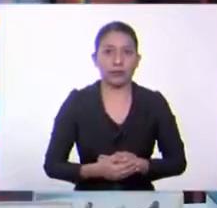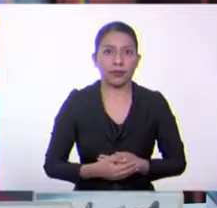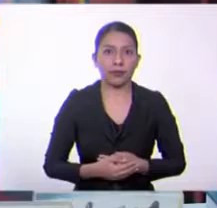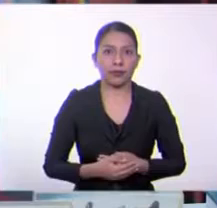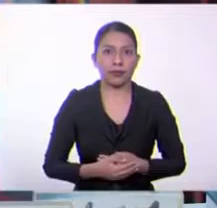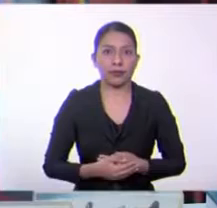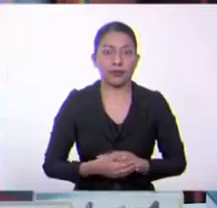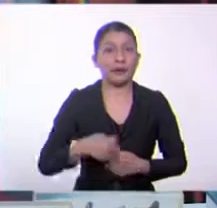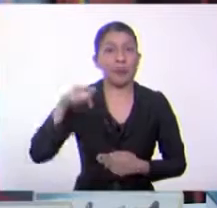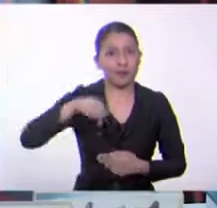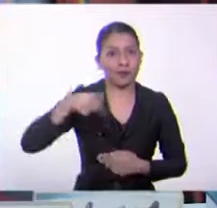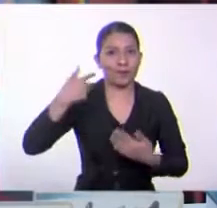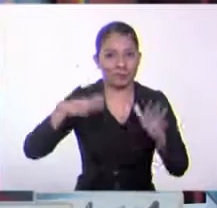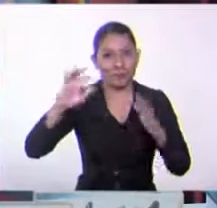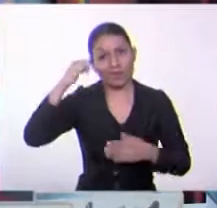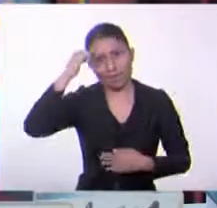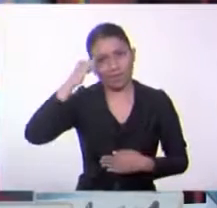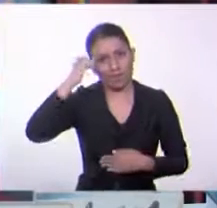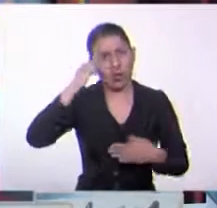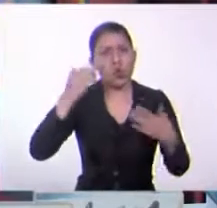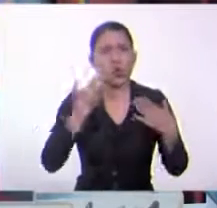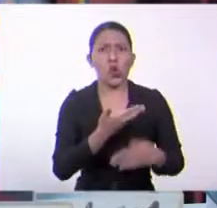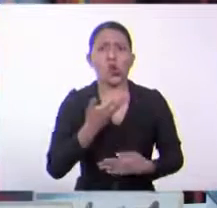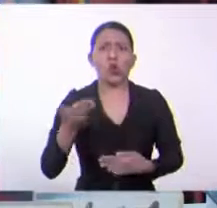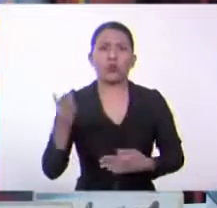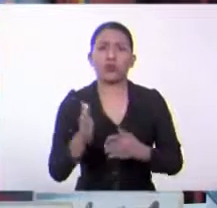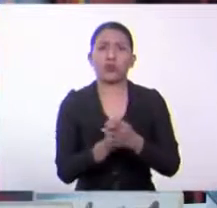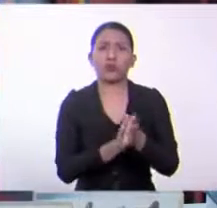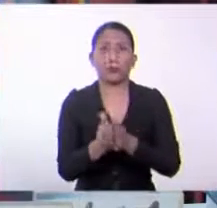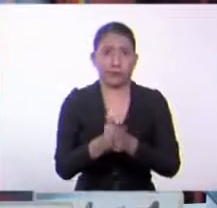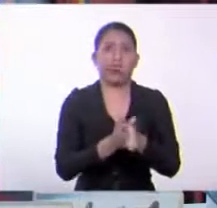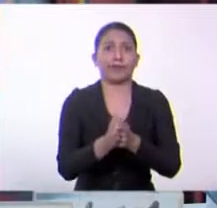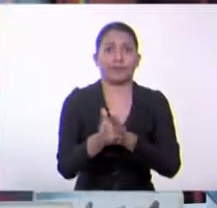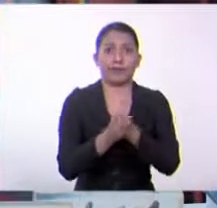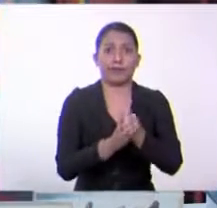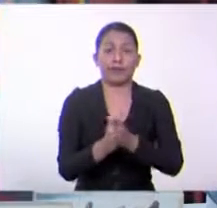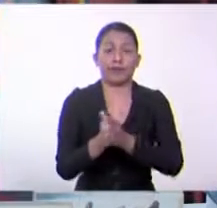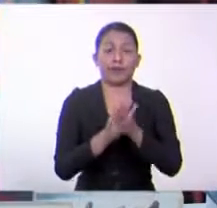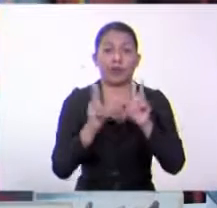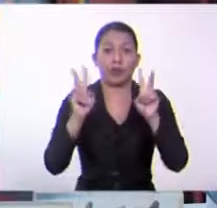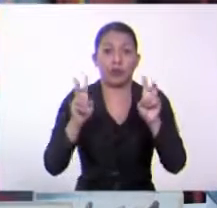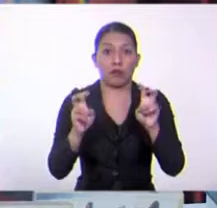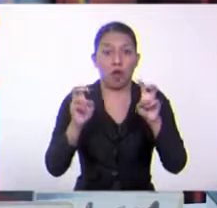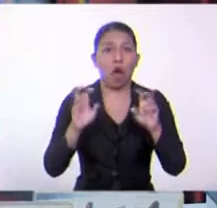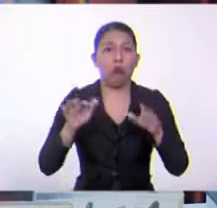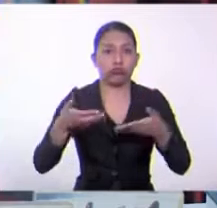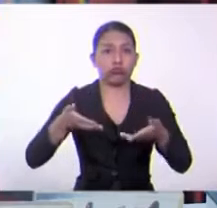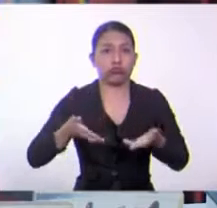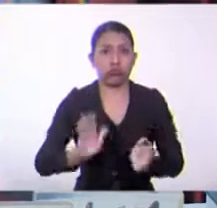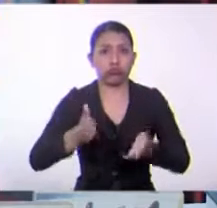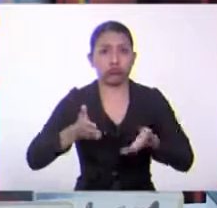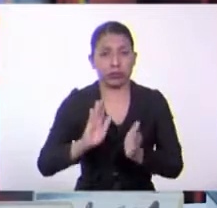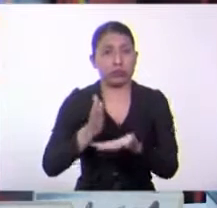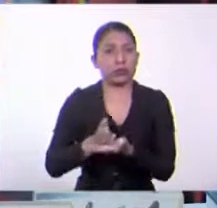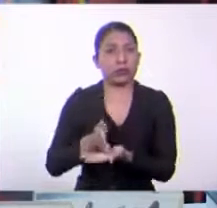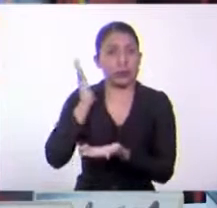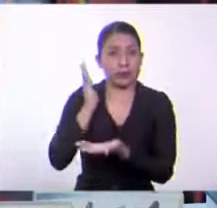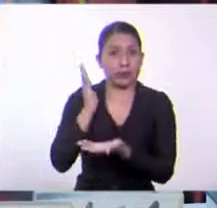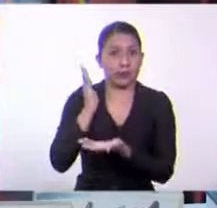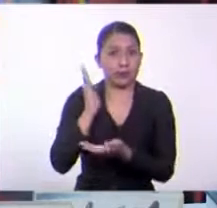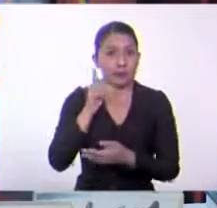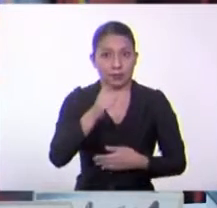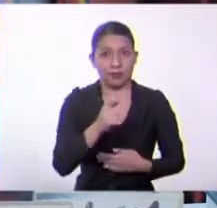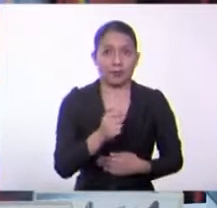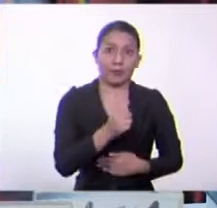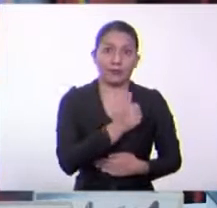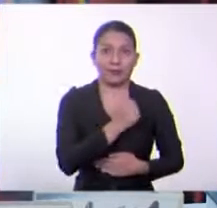Hoy hemos aprendido muchas cosas interesantes sobre el tema de reproducción en animales. Ahora te toca